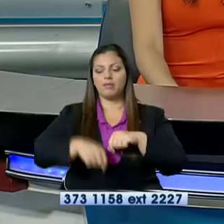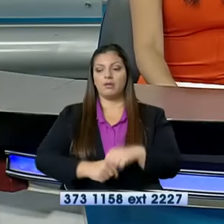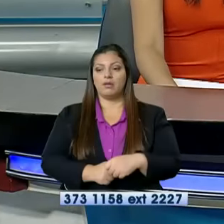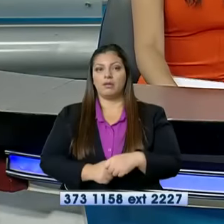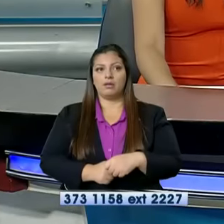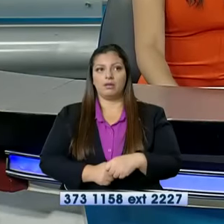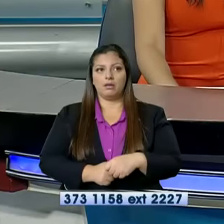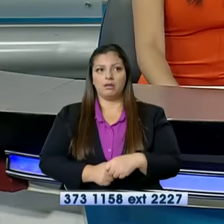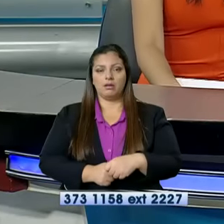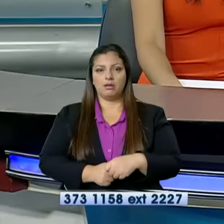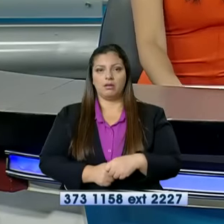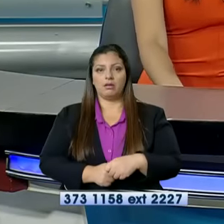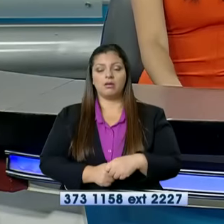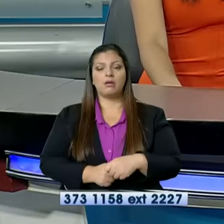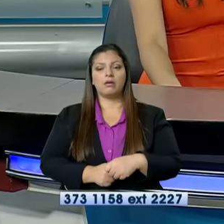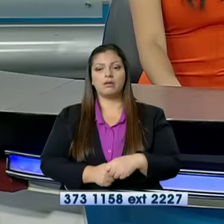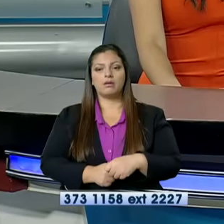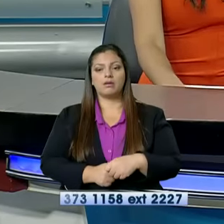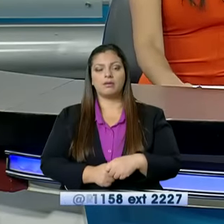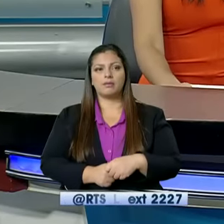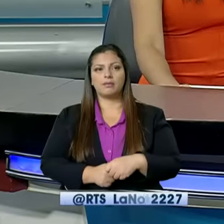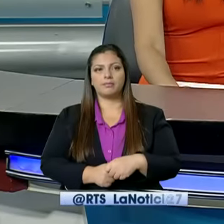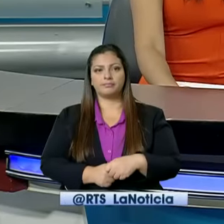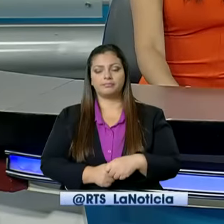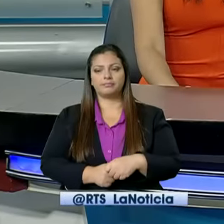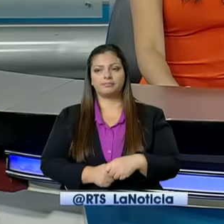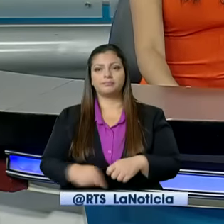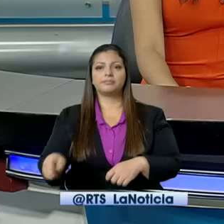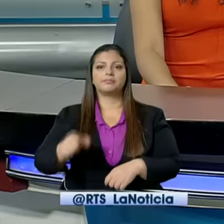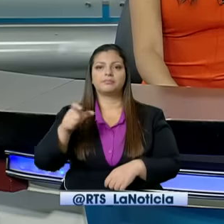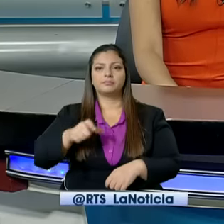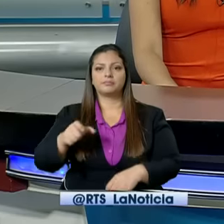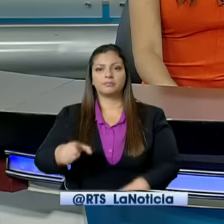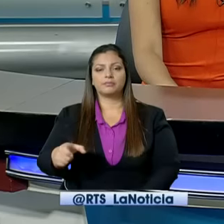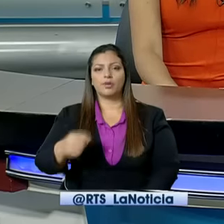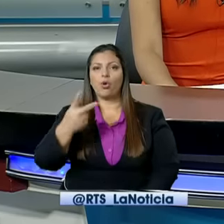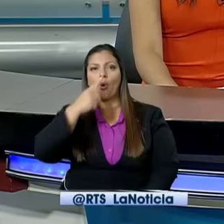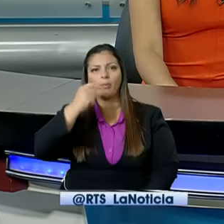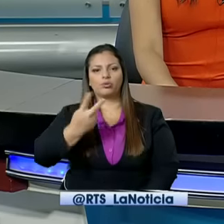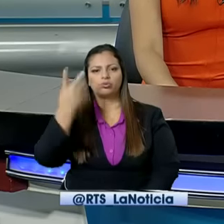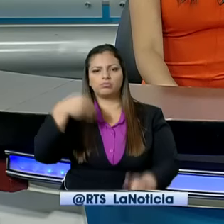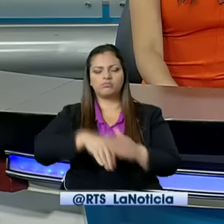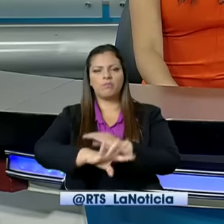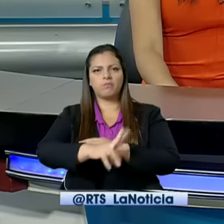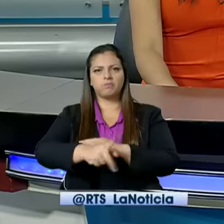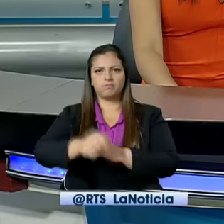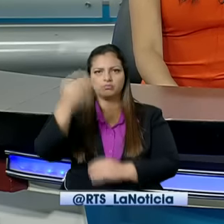fue grabado por las cámaras de seguridad del sitio. Así es. Ahora veamos el desenlace de esta información.